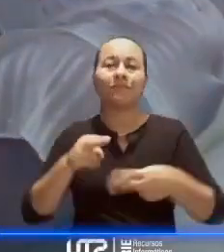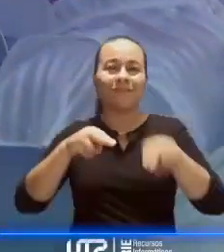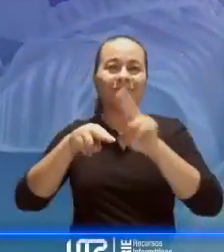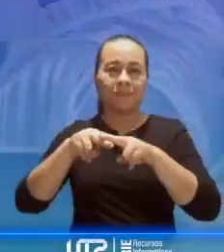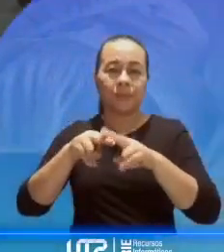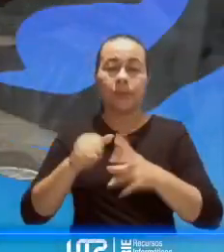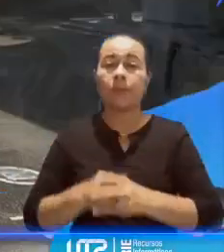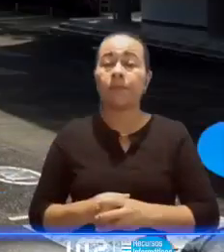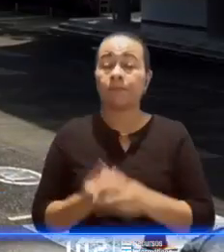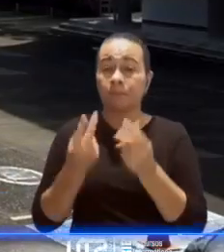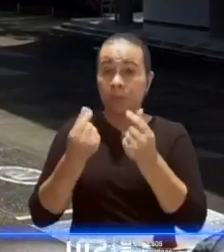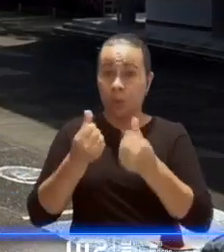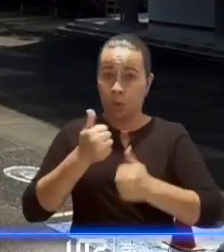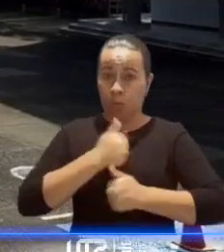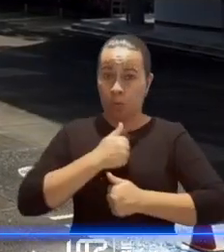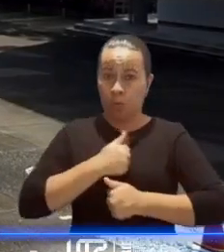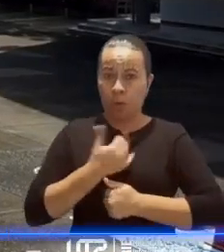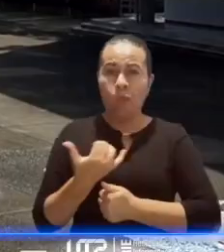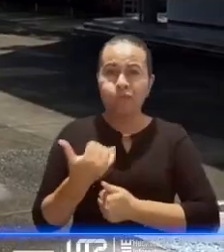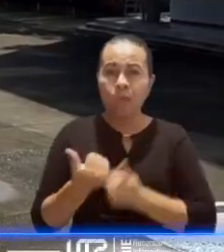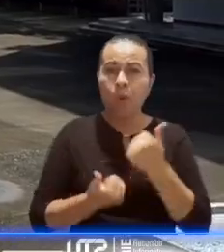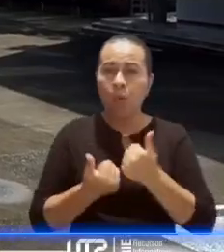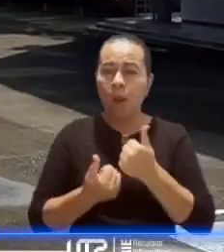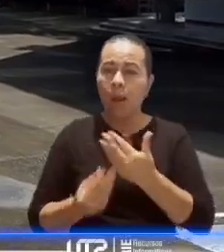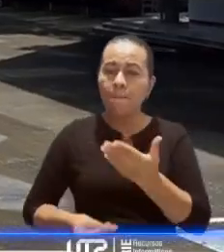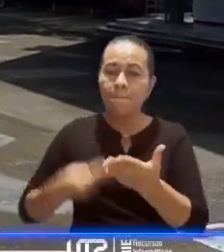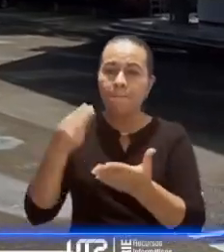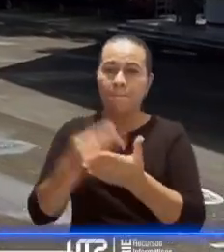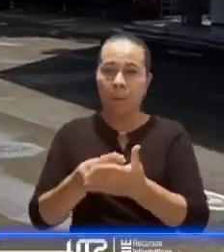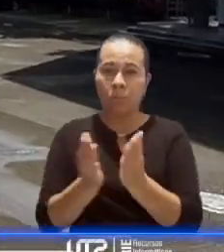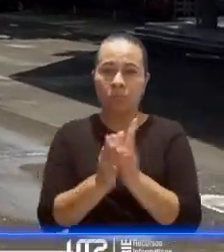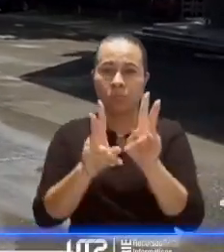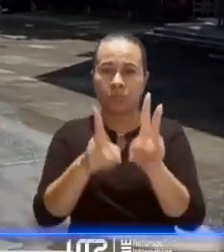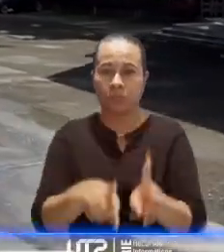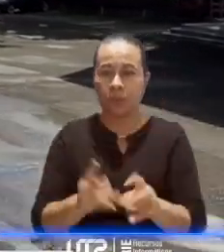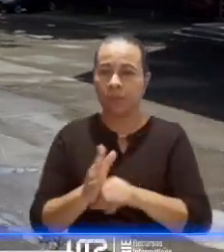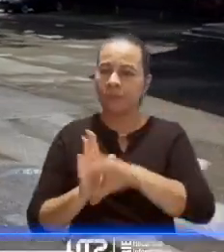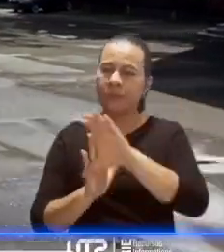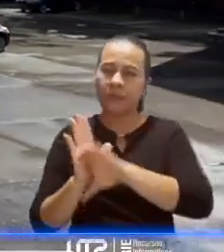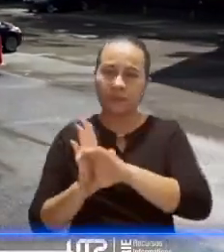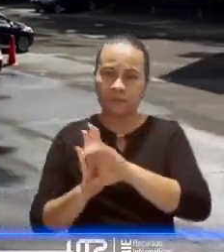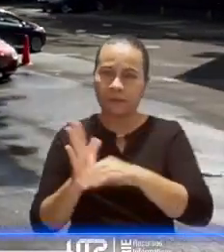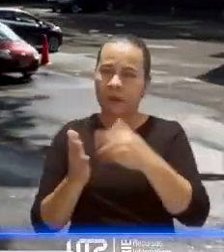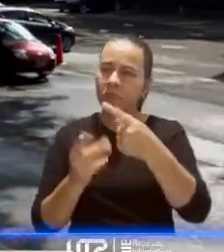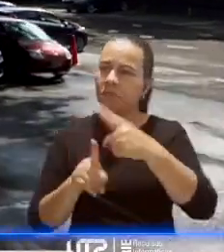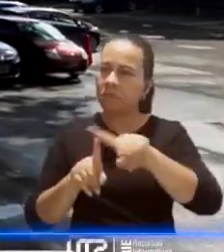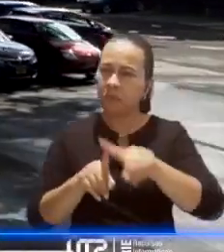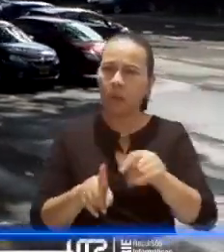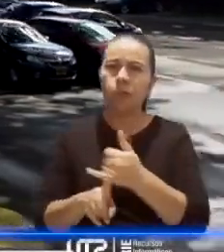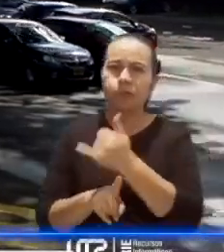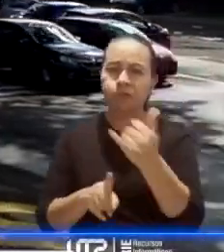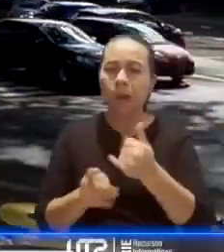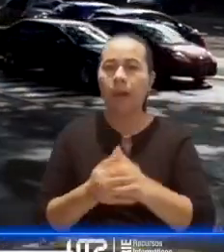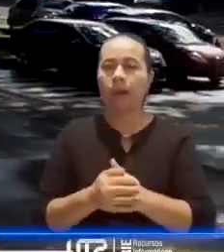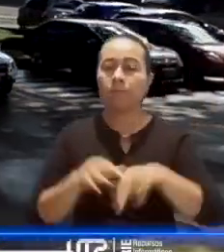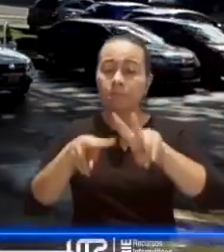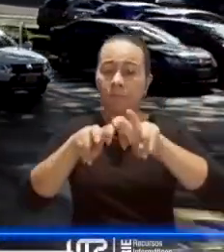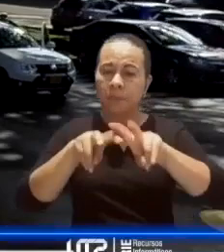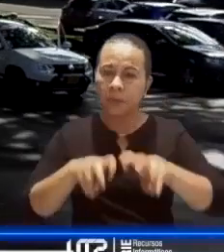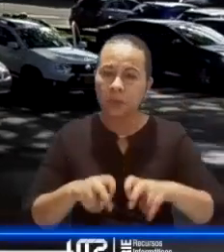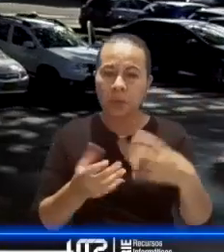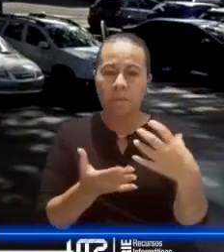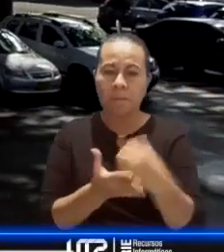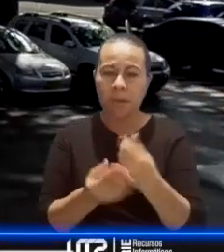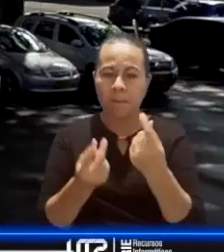propios. Los recursos propios contemplan los derechos pecuniarios y complementarios, los ingresos por